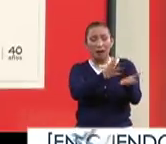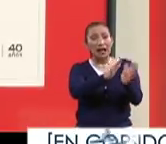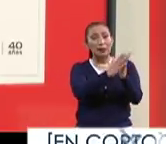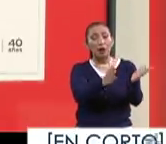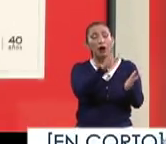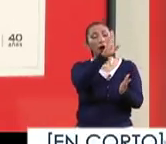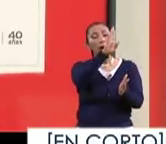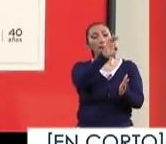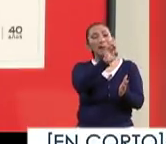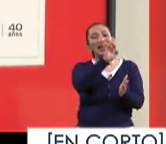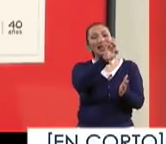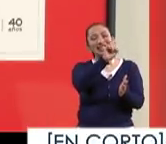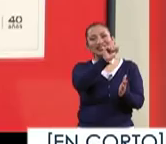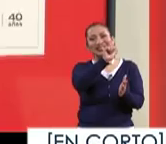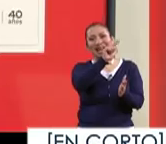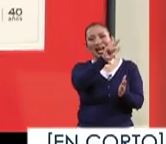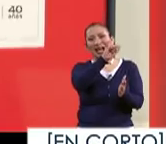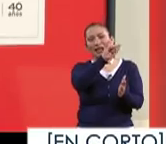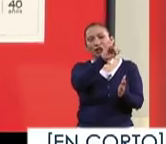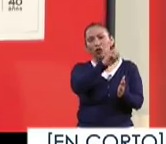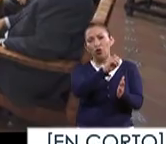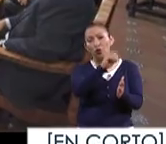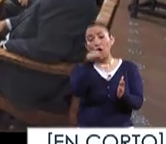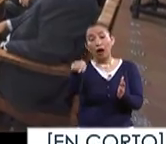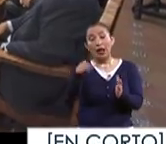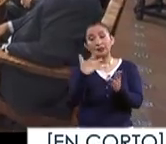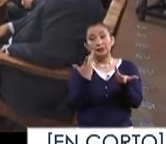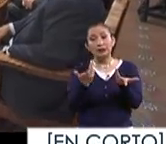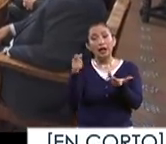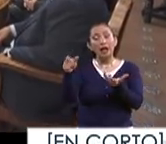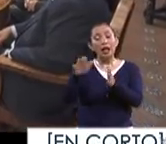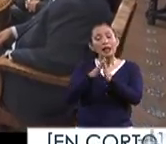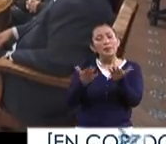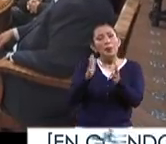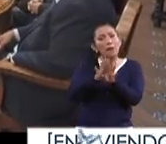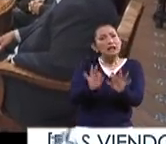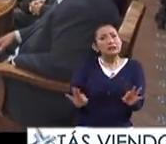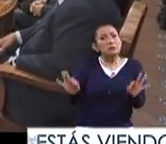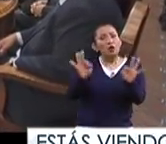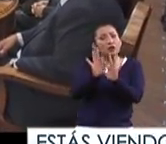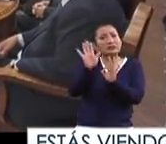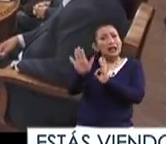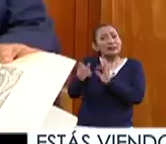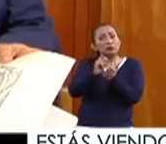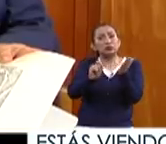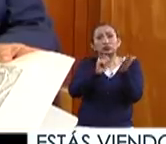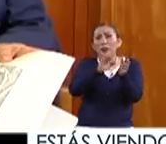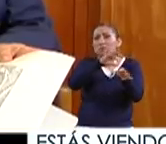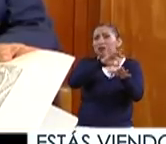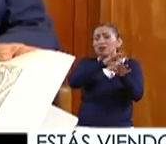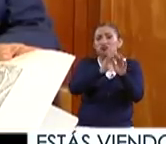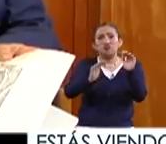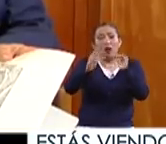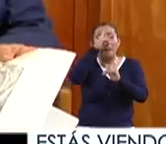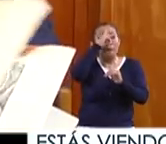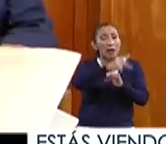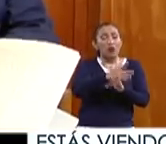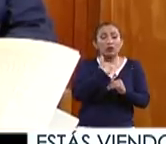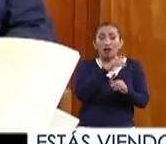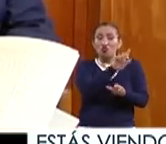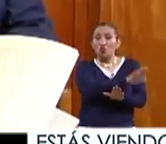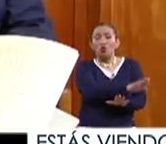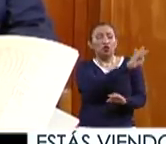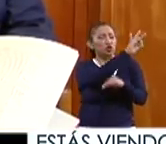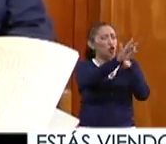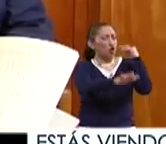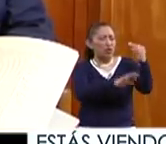libro Vesalio que tengo acá cerca, que es Humanis Corporis Fabrica, el libro más importante que se escribió en la medicina. México tiene el privilegio